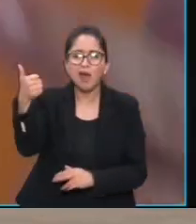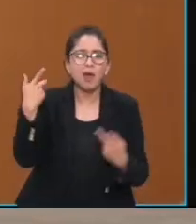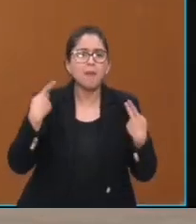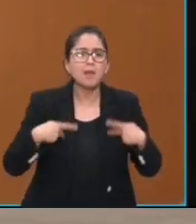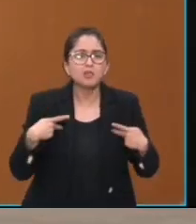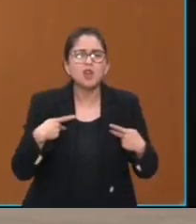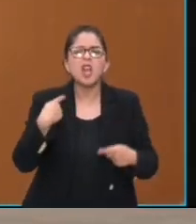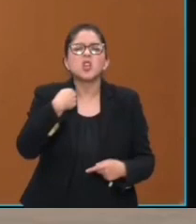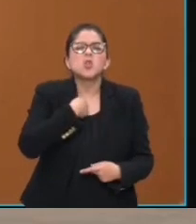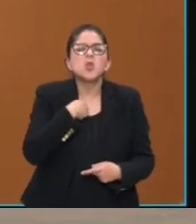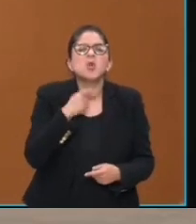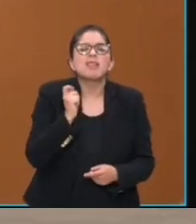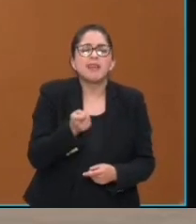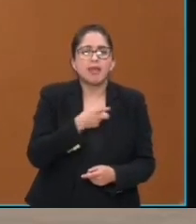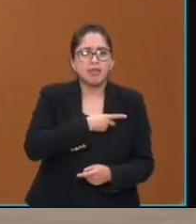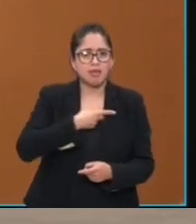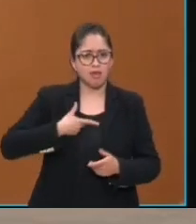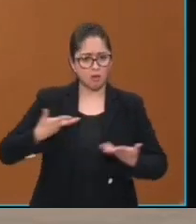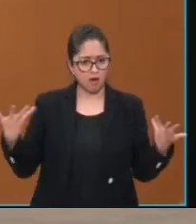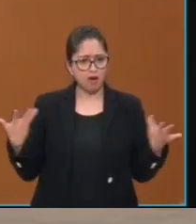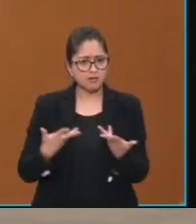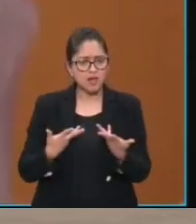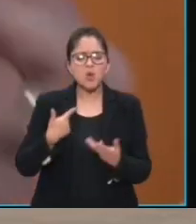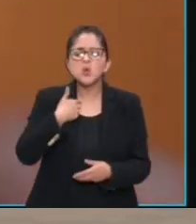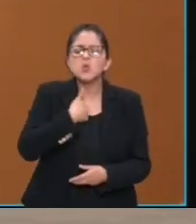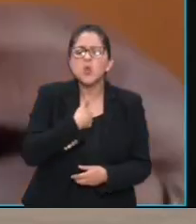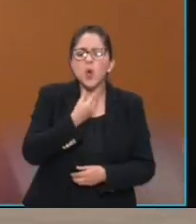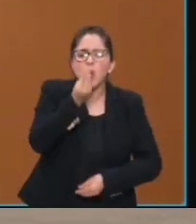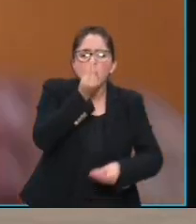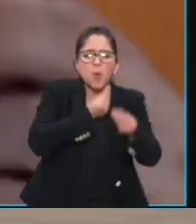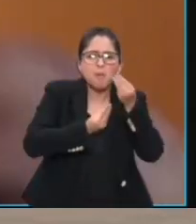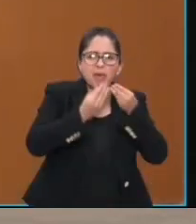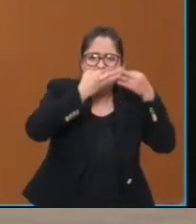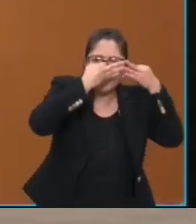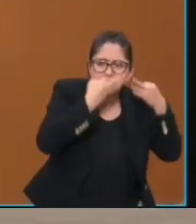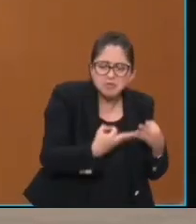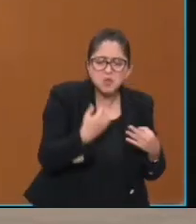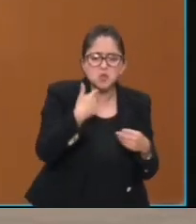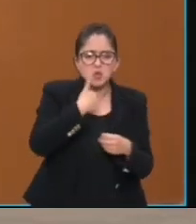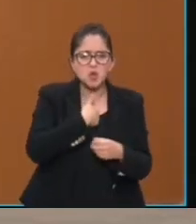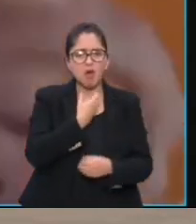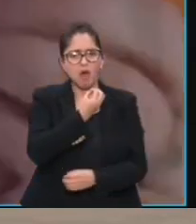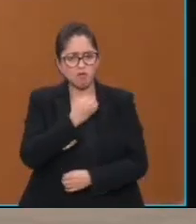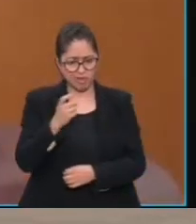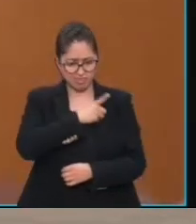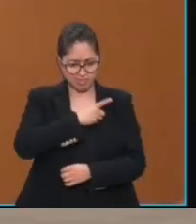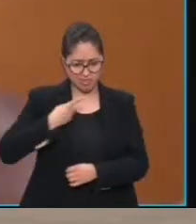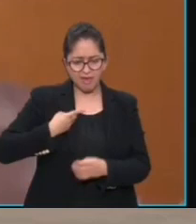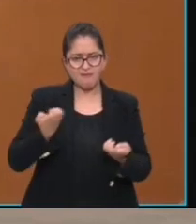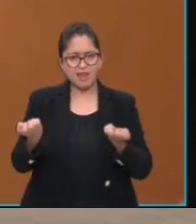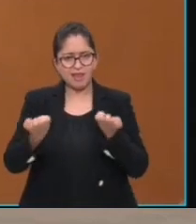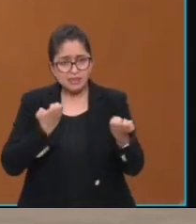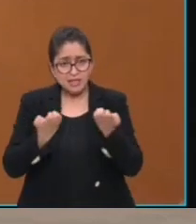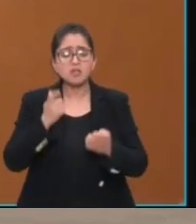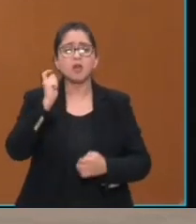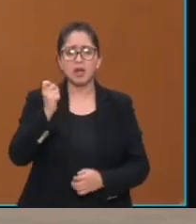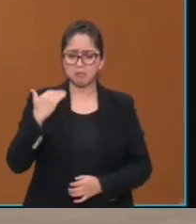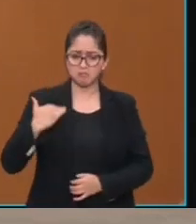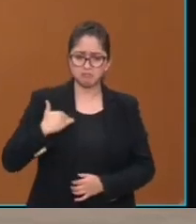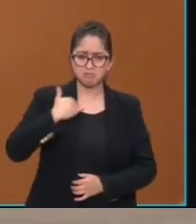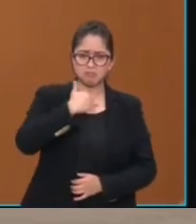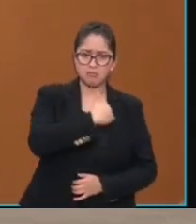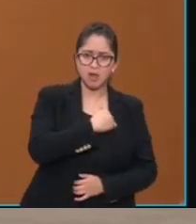que nos toca hacer, lo que nos toca comer, lo que debemos de hacer de activación física, la lactancia materna